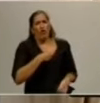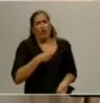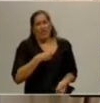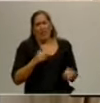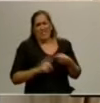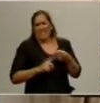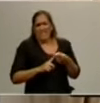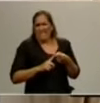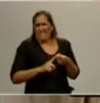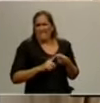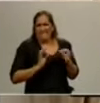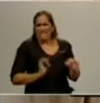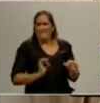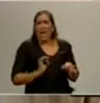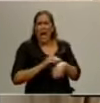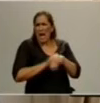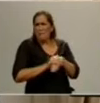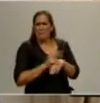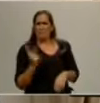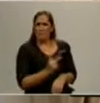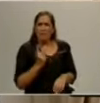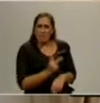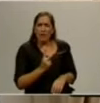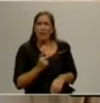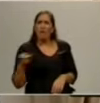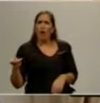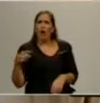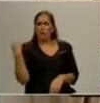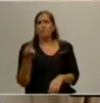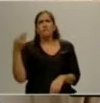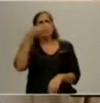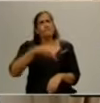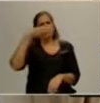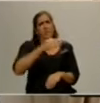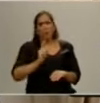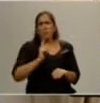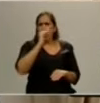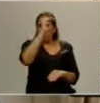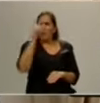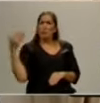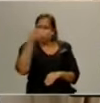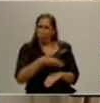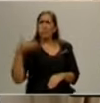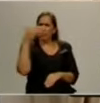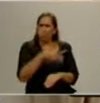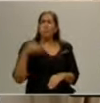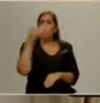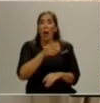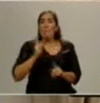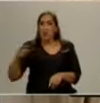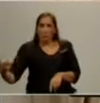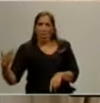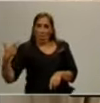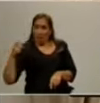confianza, de su íntima amistad y que concurría, según hemos podido saber asiduamente, a su departamento, fue el que le da su arma, su propia